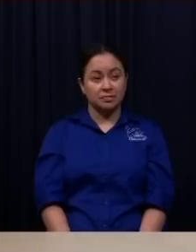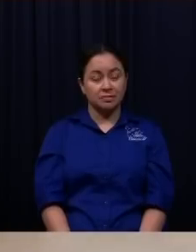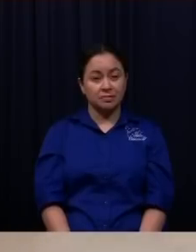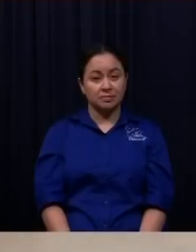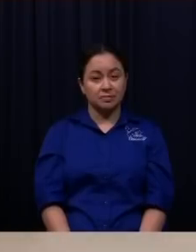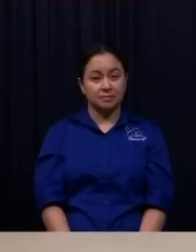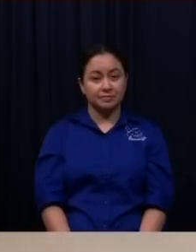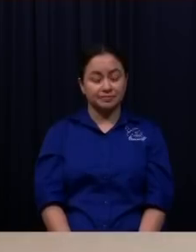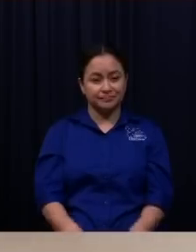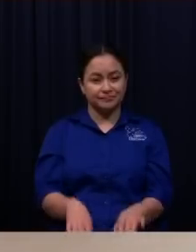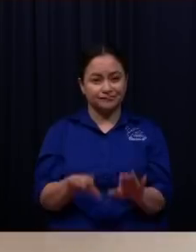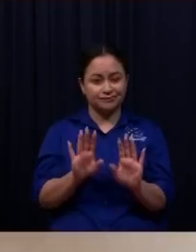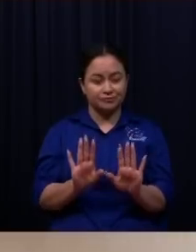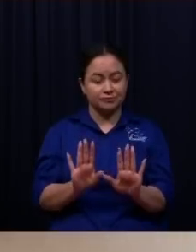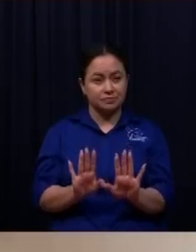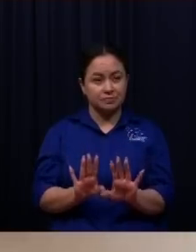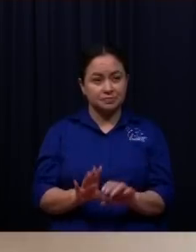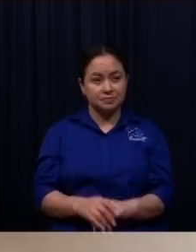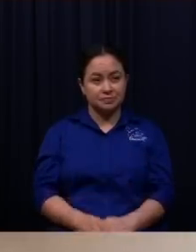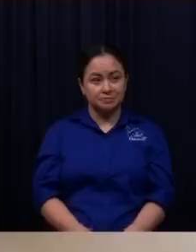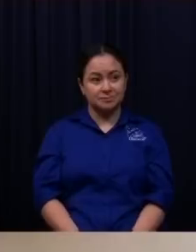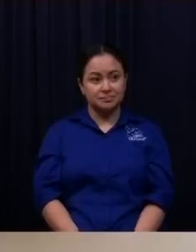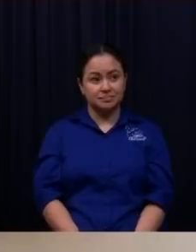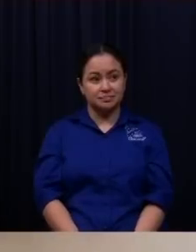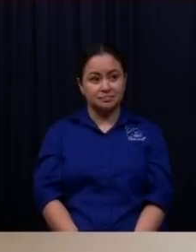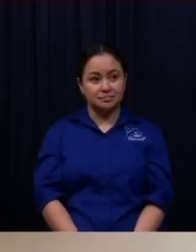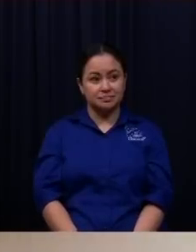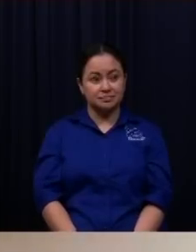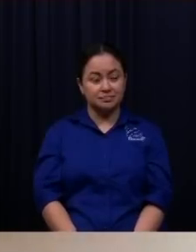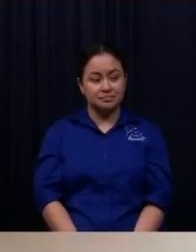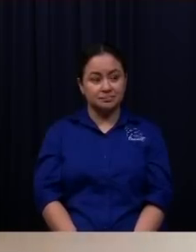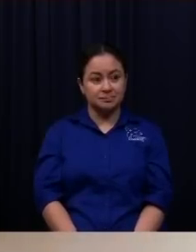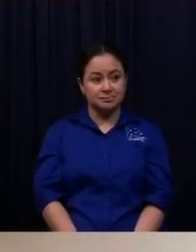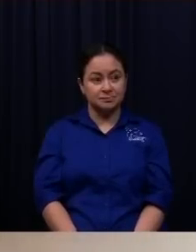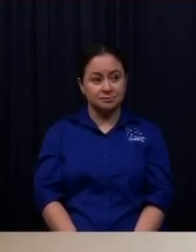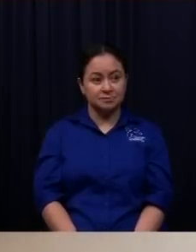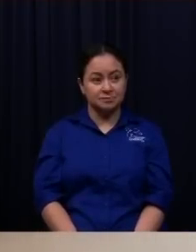Biblia a Jerusalén.